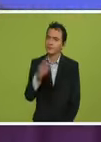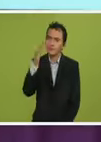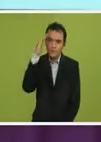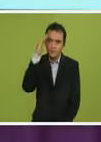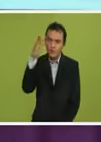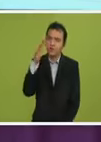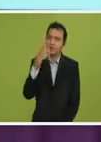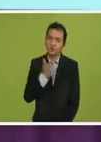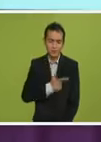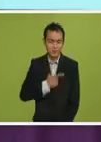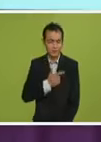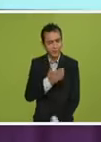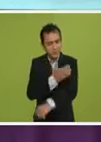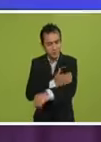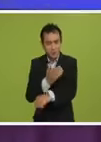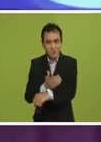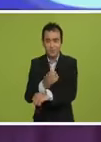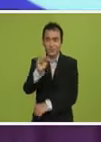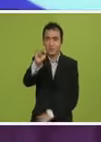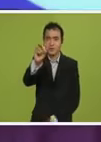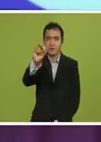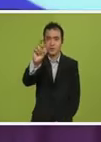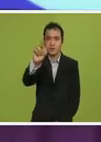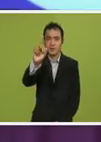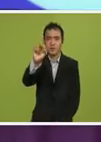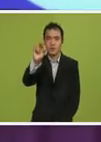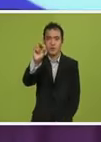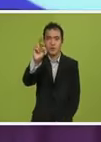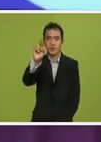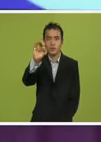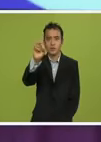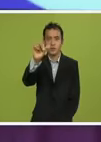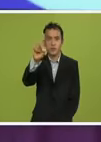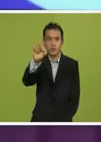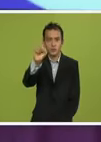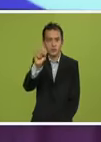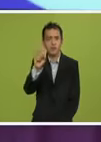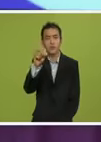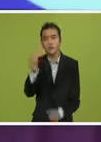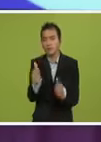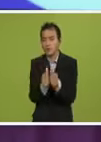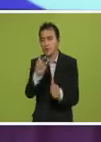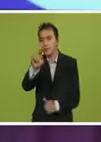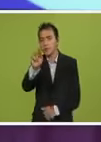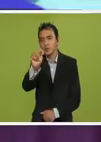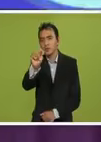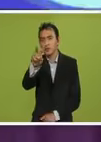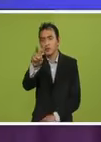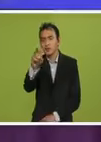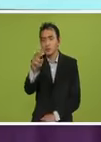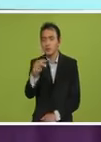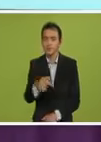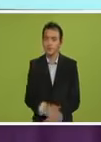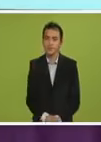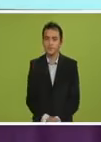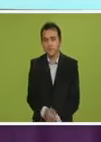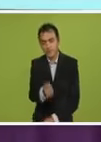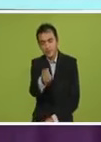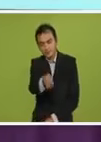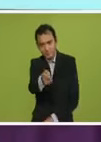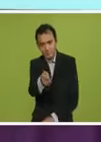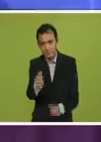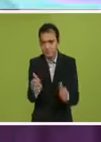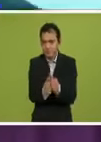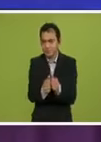tal? Qué gusto que nos acompañen en Sororidades en esta ocasión a través de Radio y Televisión de Veracruz. Les saludamos a través de